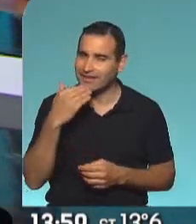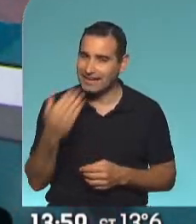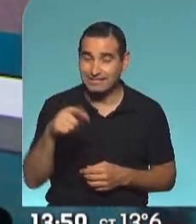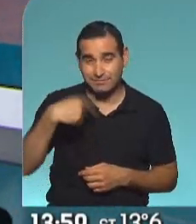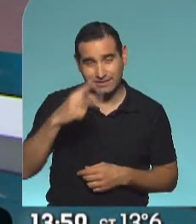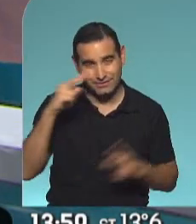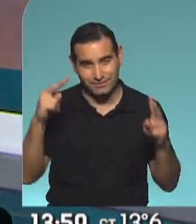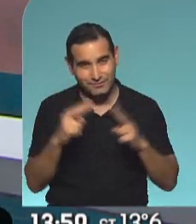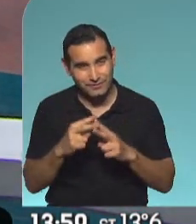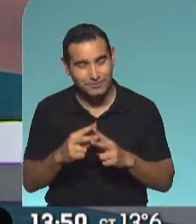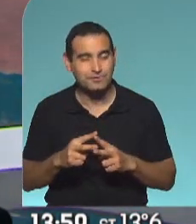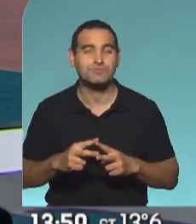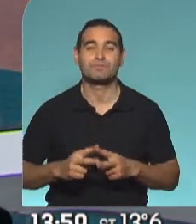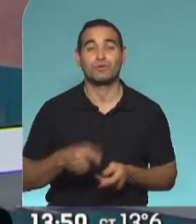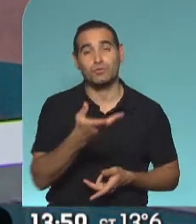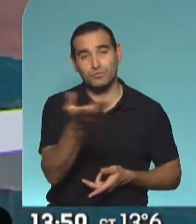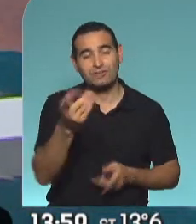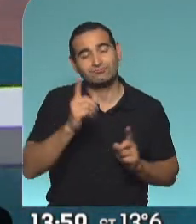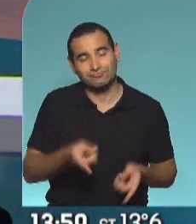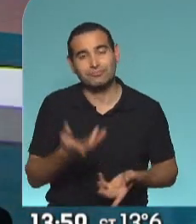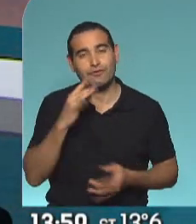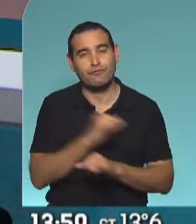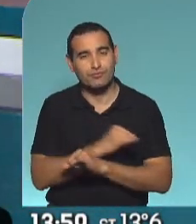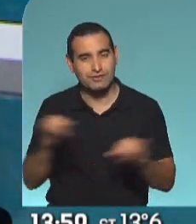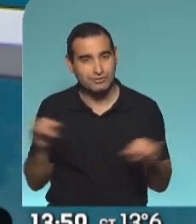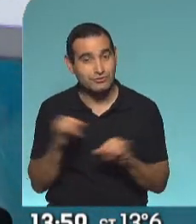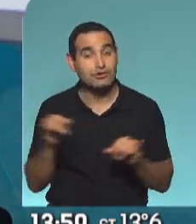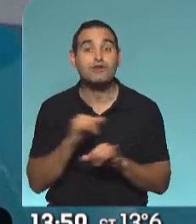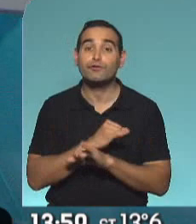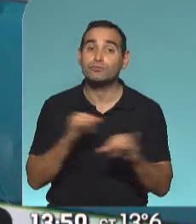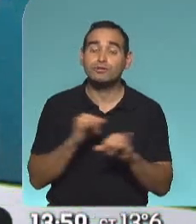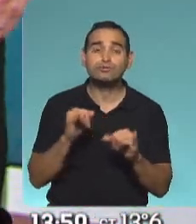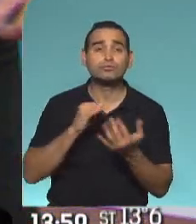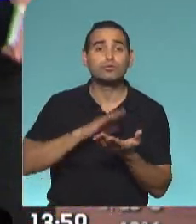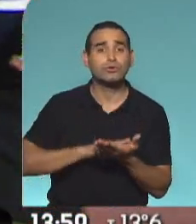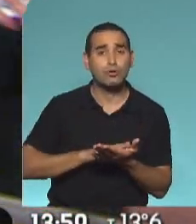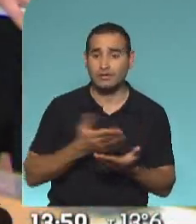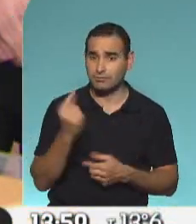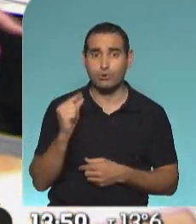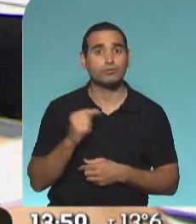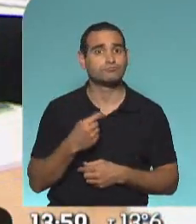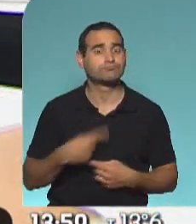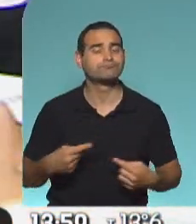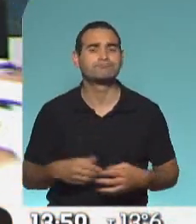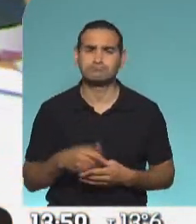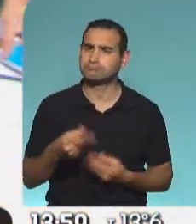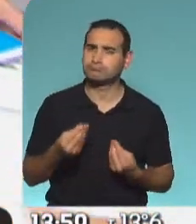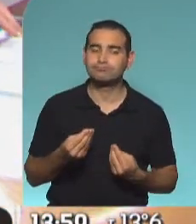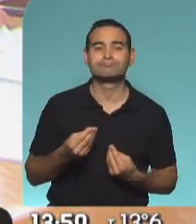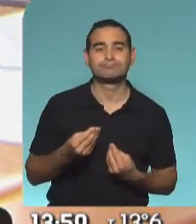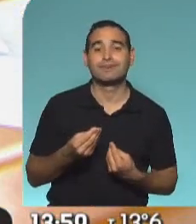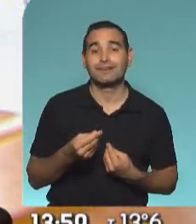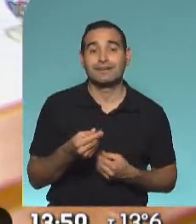Gaby, nos reencontramos mañana con ustedes, claro que sí, con toda la información y una información que está relacionada con algo que acaba de ocurrir. Sí, quien fue en busca de